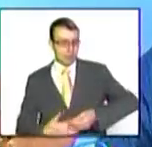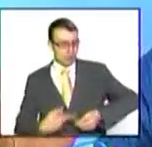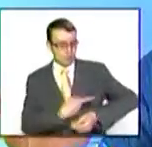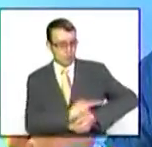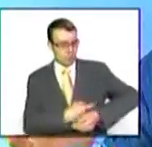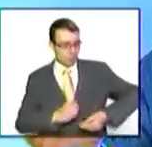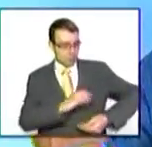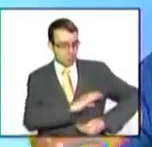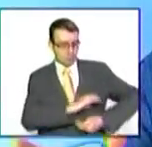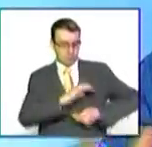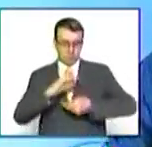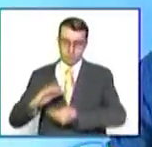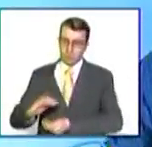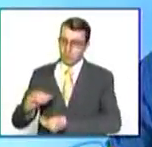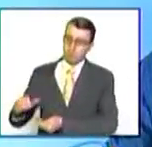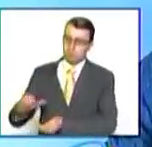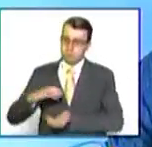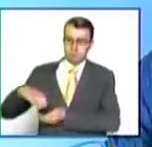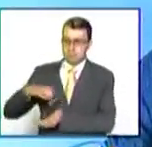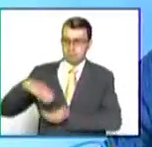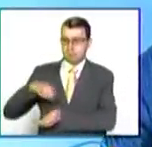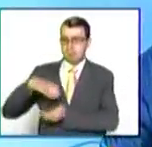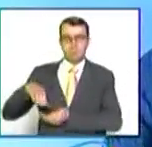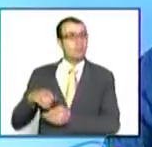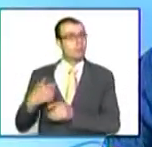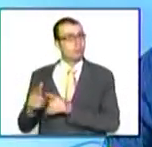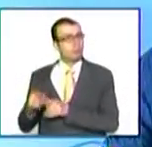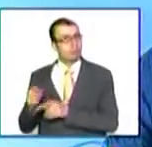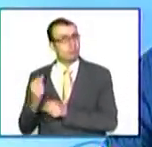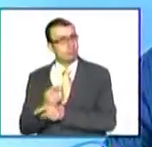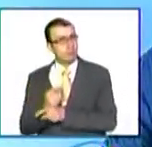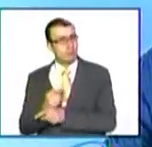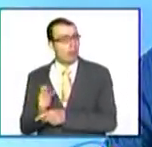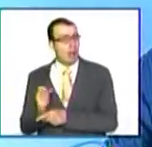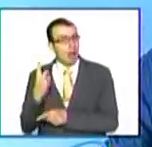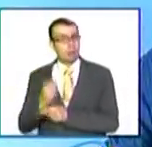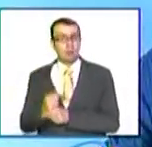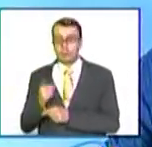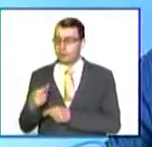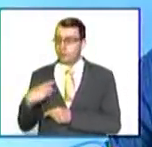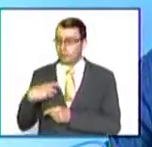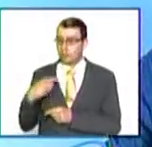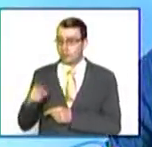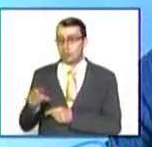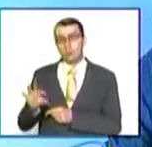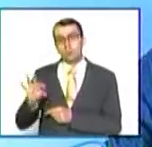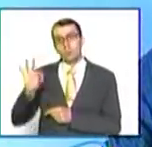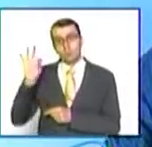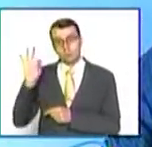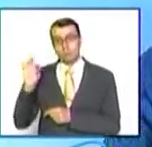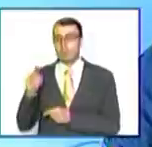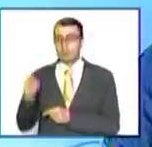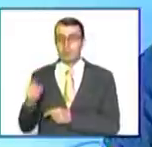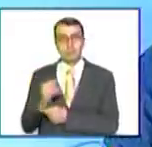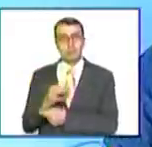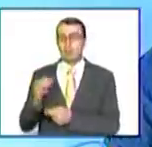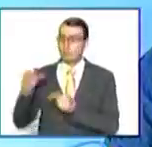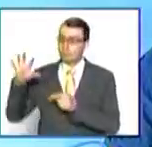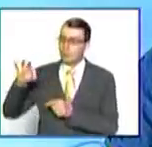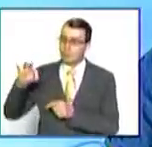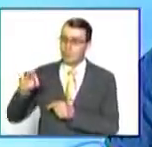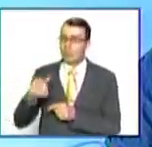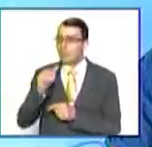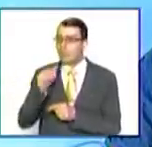una máquina que se llama centrífuga. Y en ese tubito hay un componente para que esa sangre no se coagule. Expliquemos todo